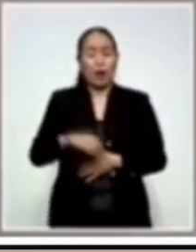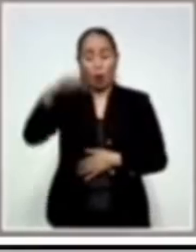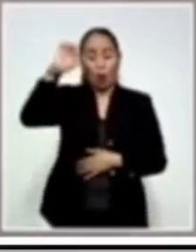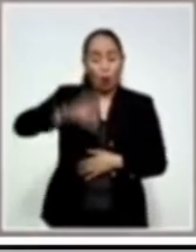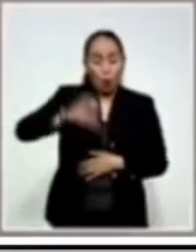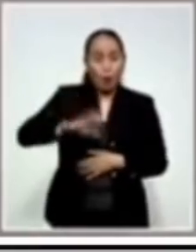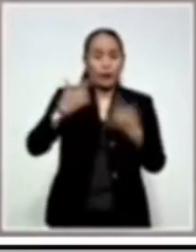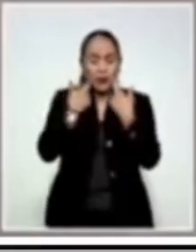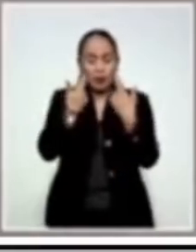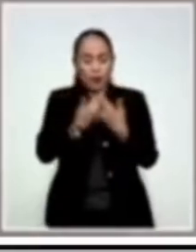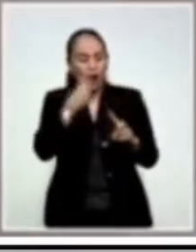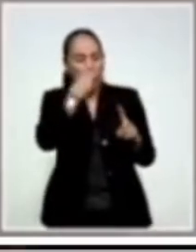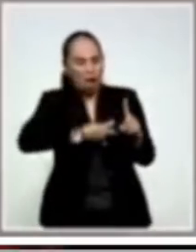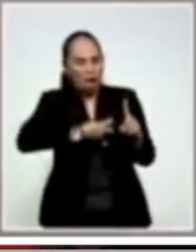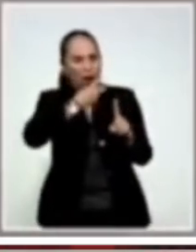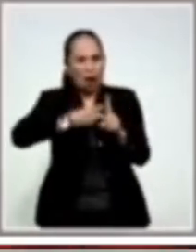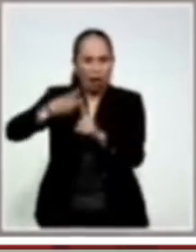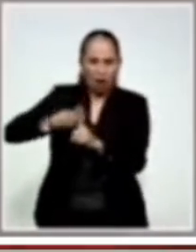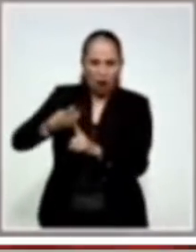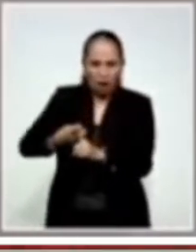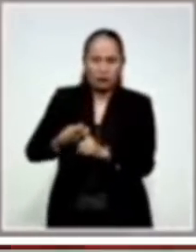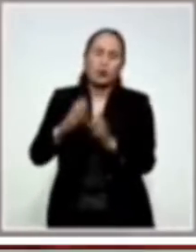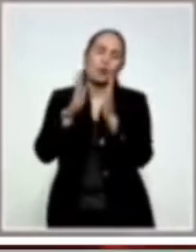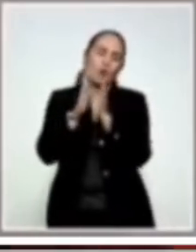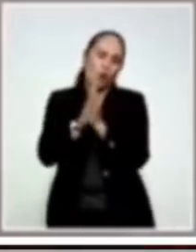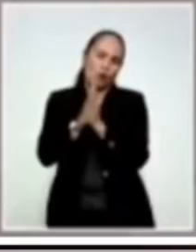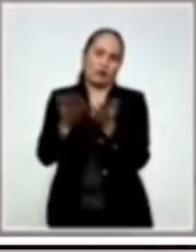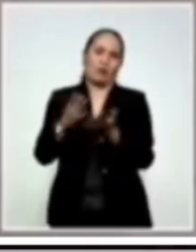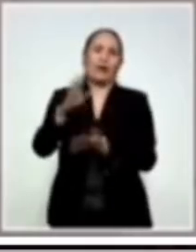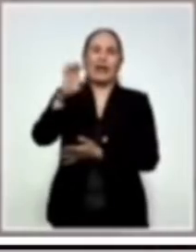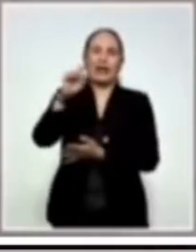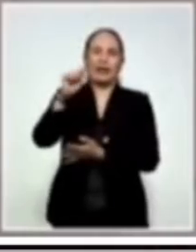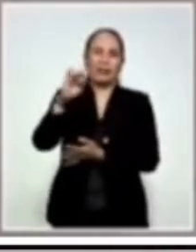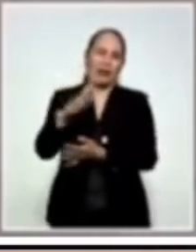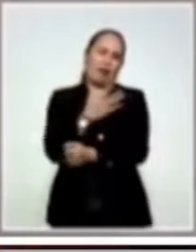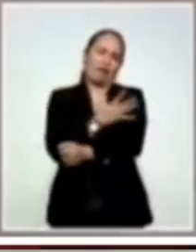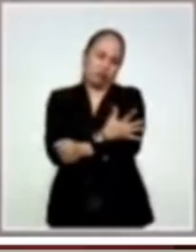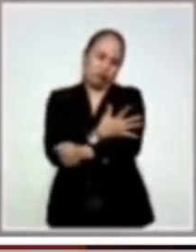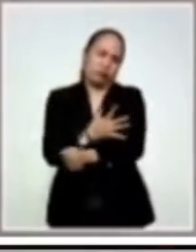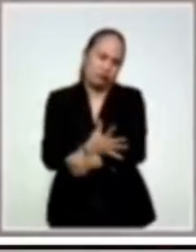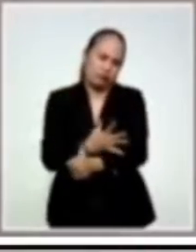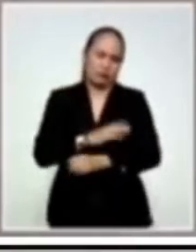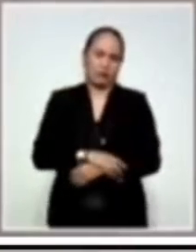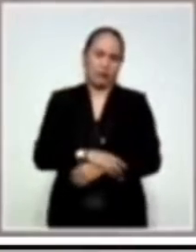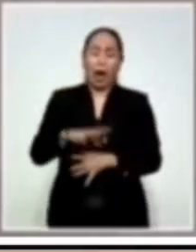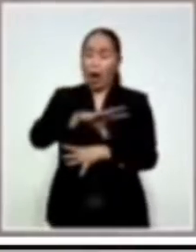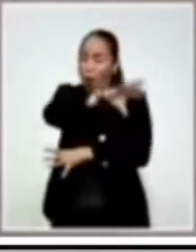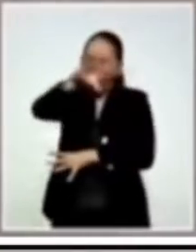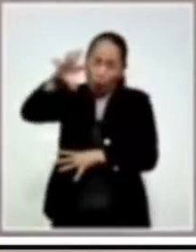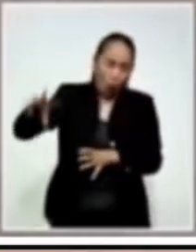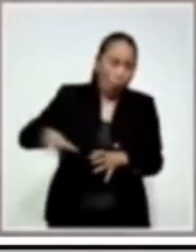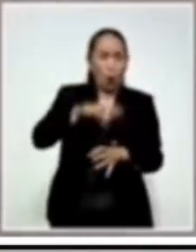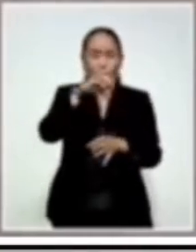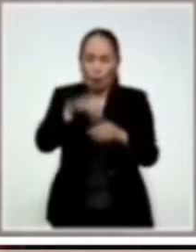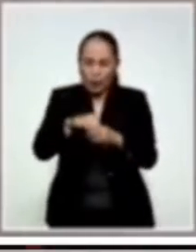sesión, se tenga por lo menos un poco de ética y de honorabilidad de referirse a todo lo que sucedió y